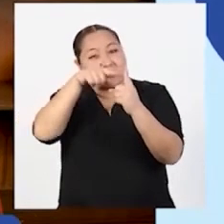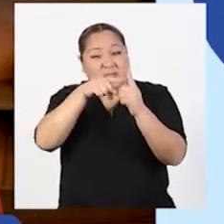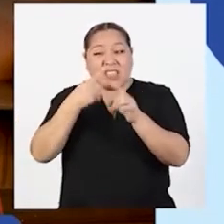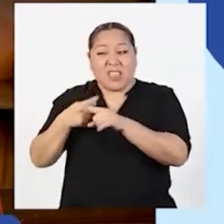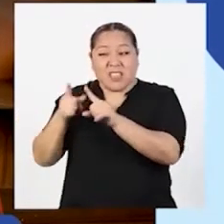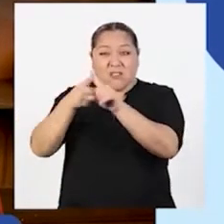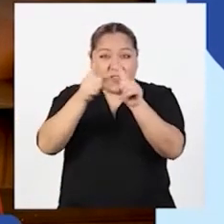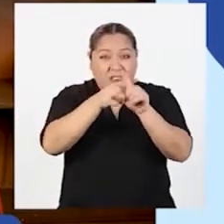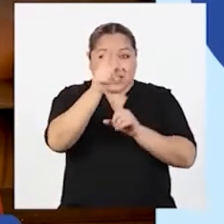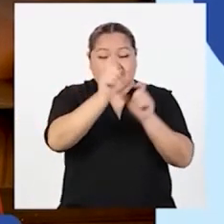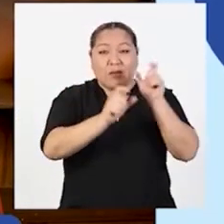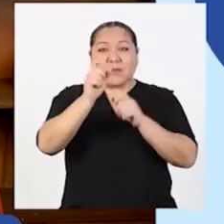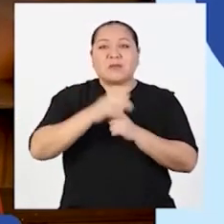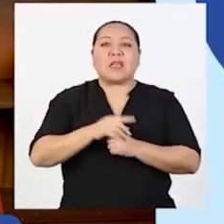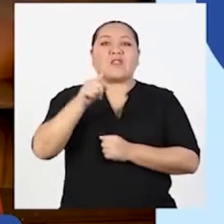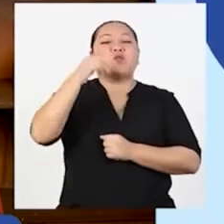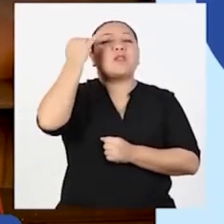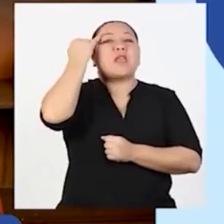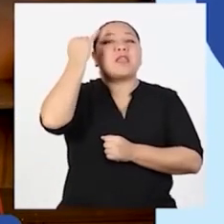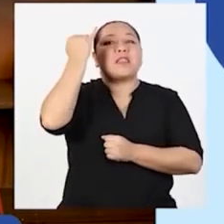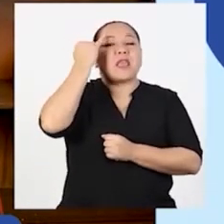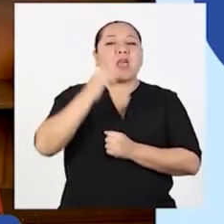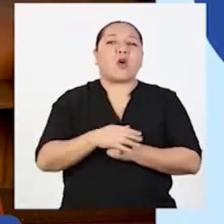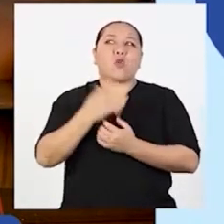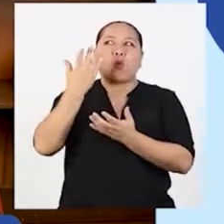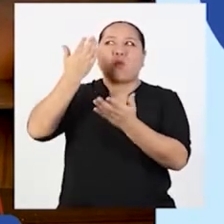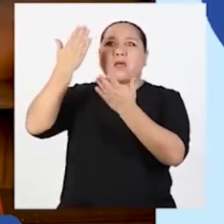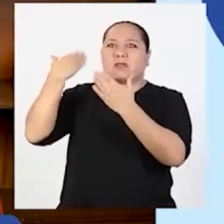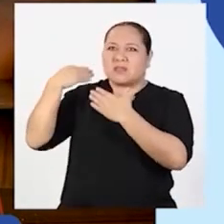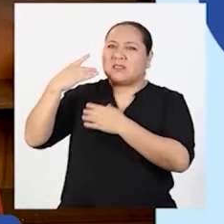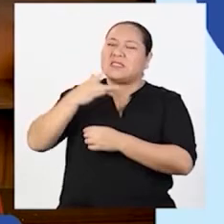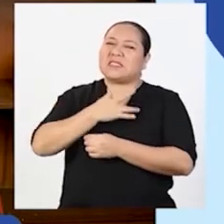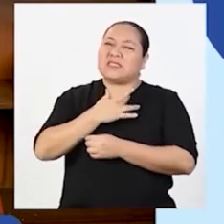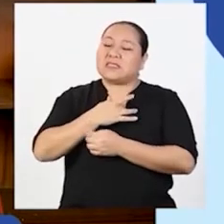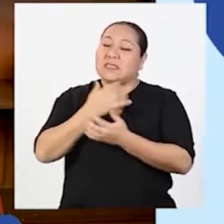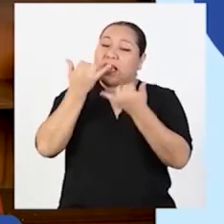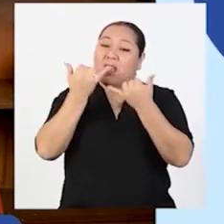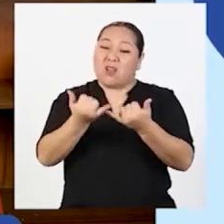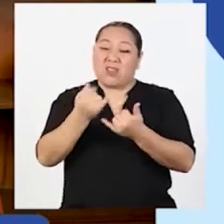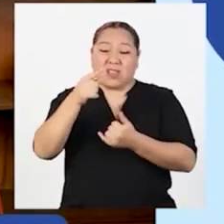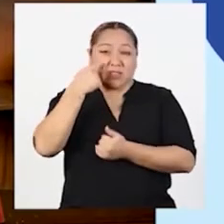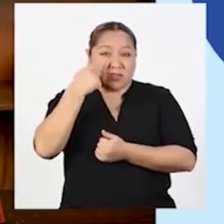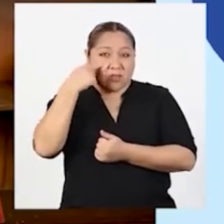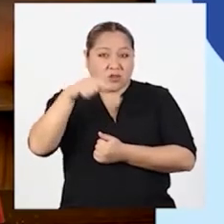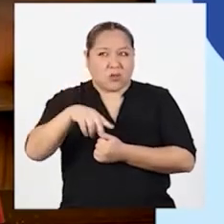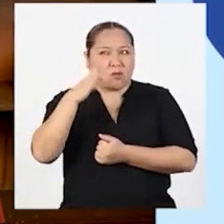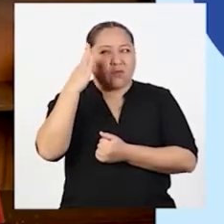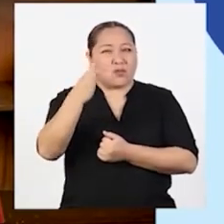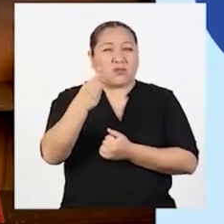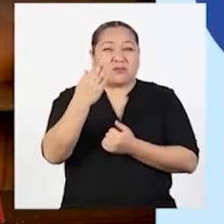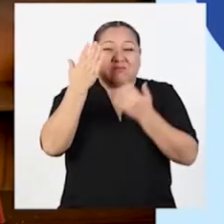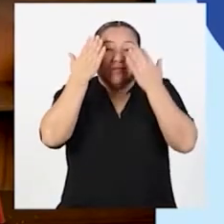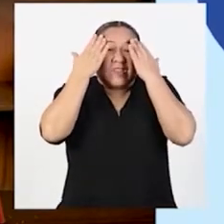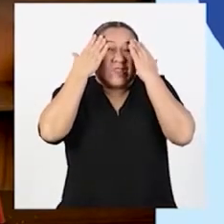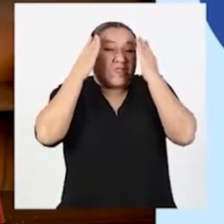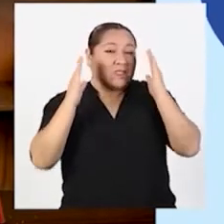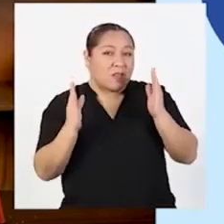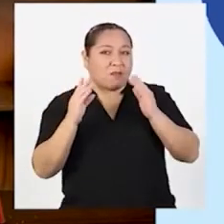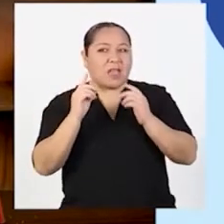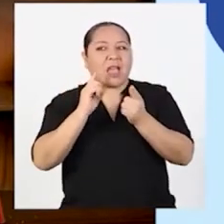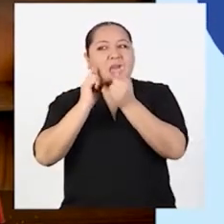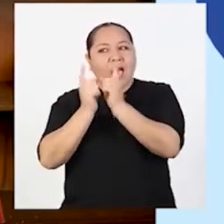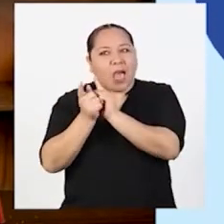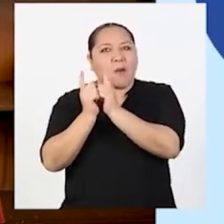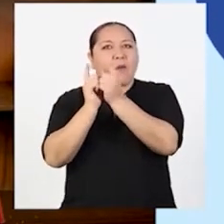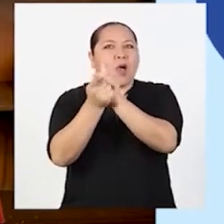humana, es una idea con un pasado palpable, un presente conocido y un futuro incierto. Los cambios se deben